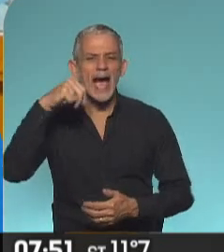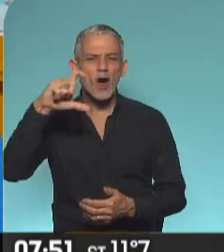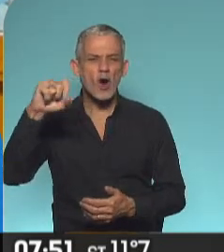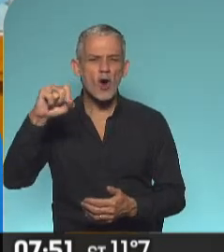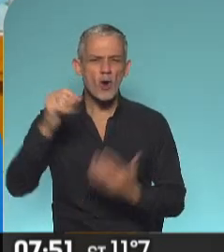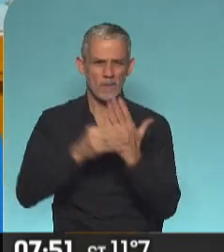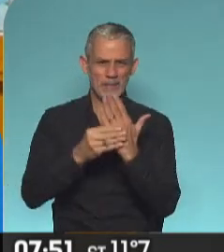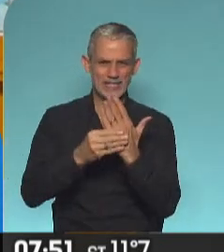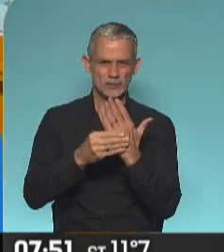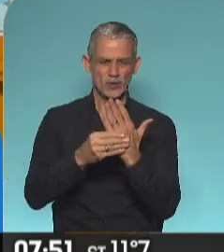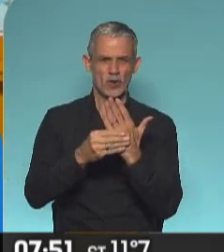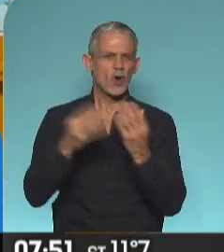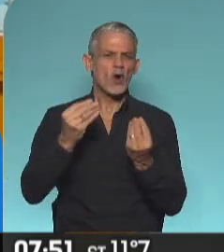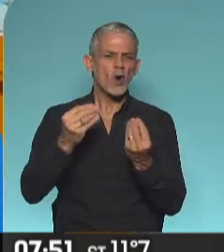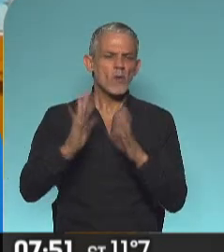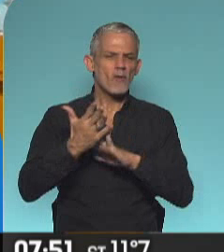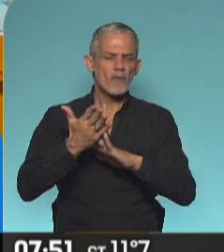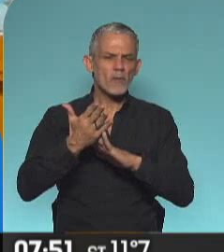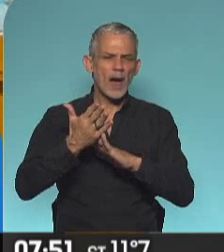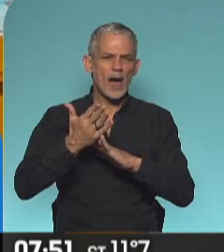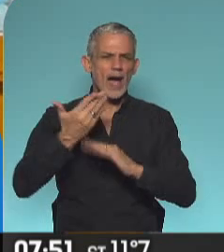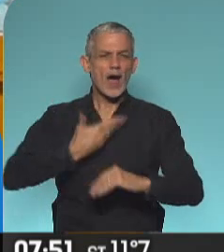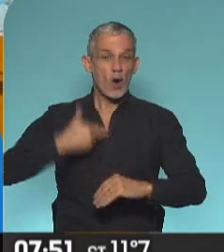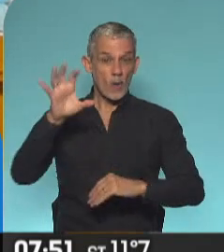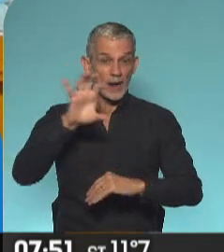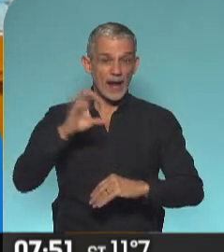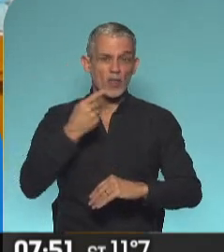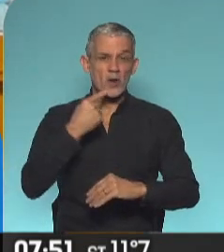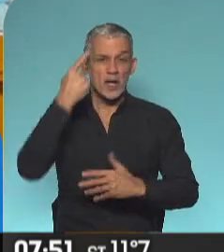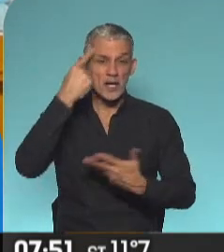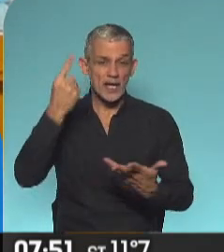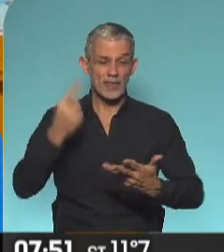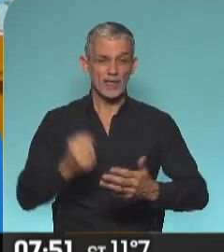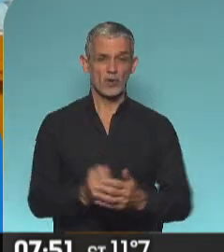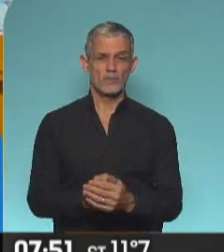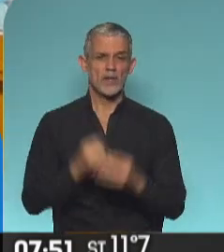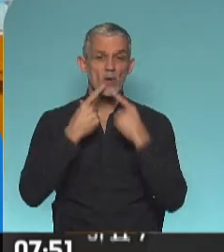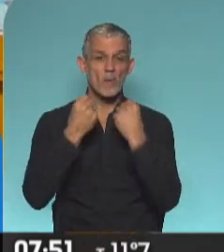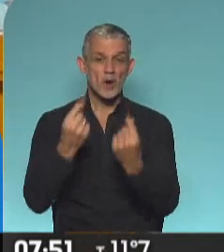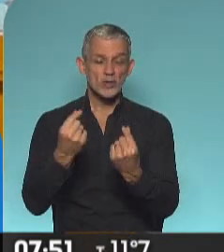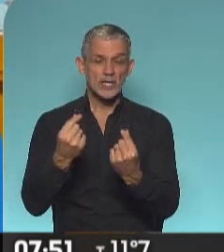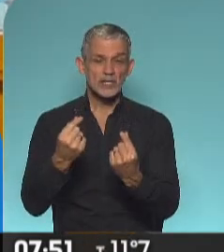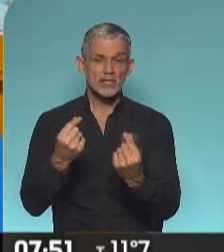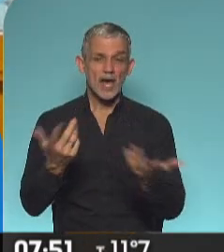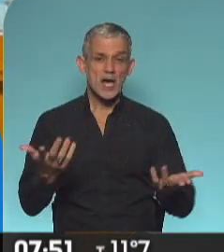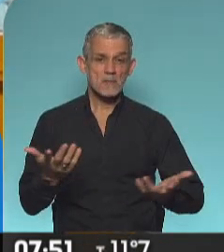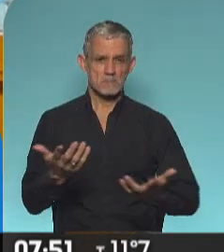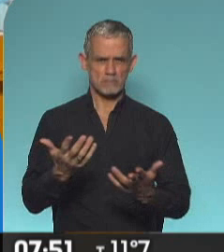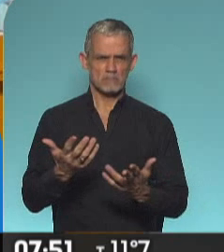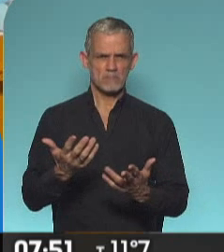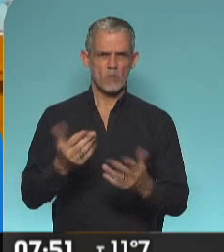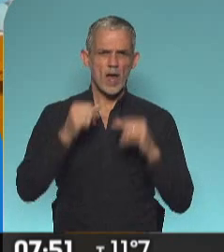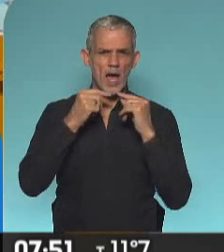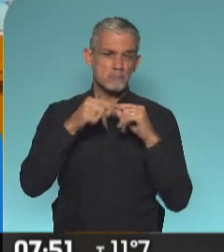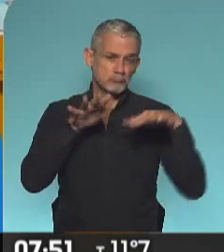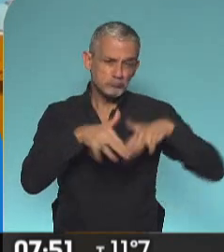que hicimos. ¿Cómo ha sido recibido esto de parte de la gobernación, si es tan amable? No, la verdad, una protesta, una manifestación,